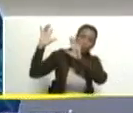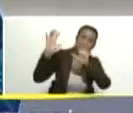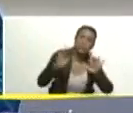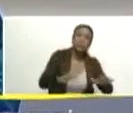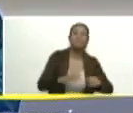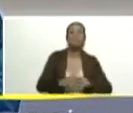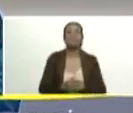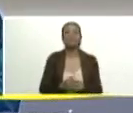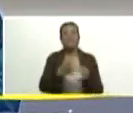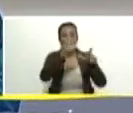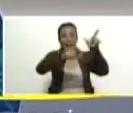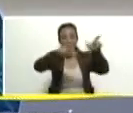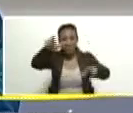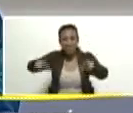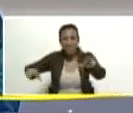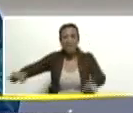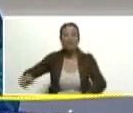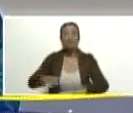para